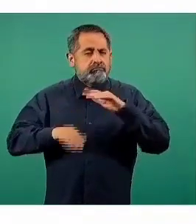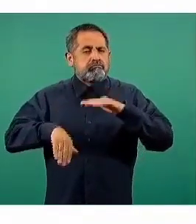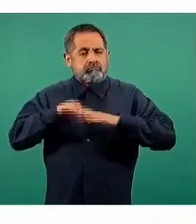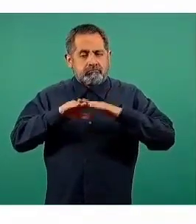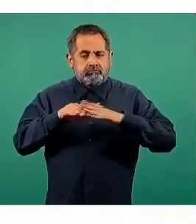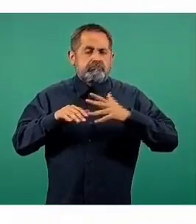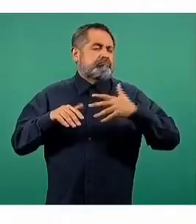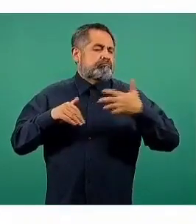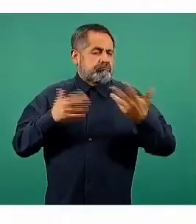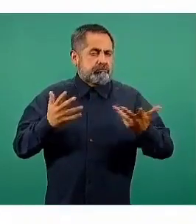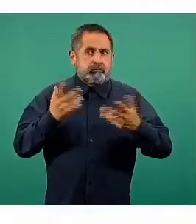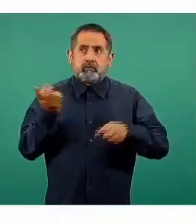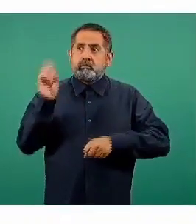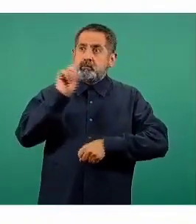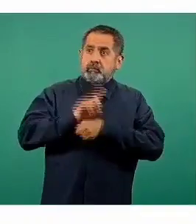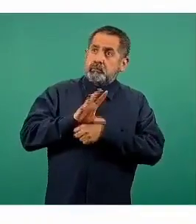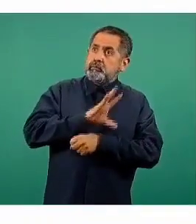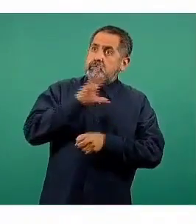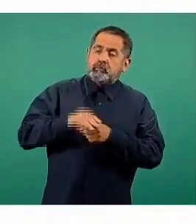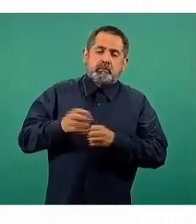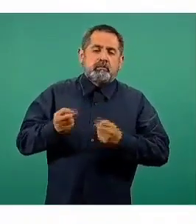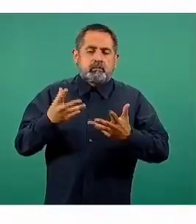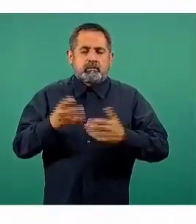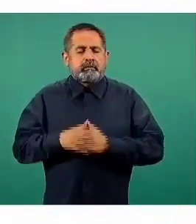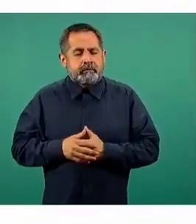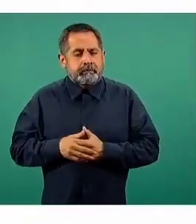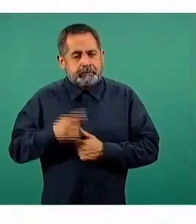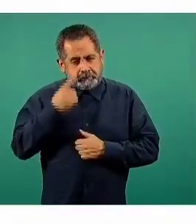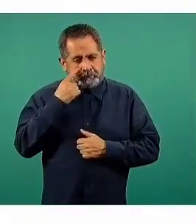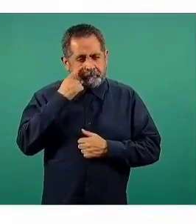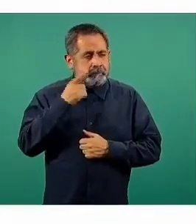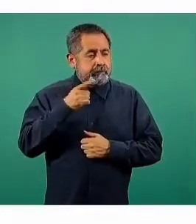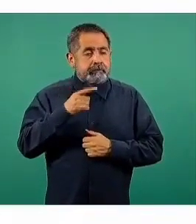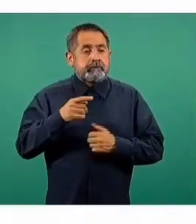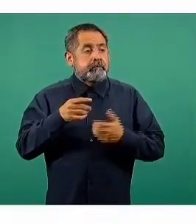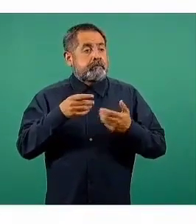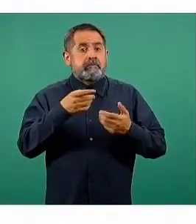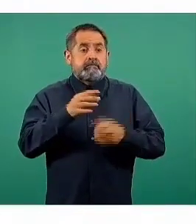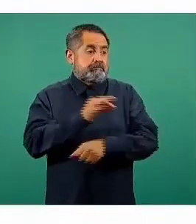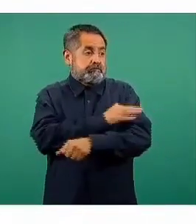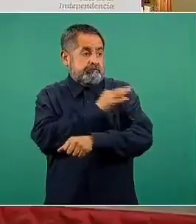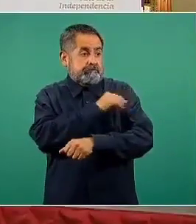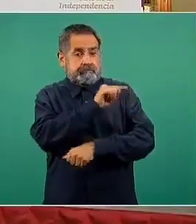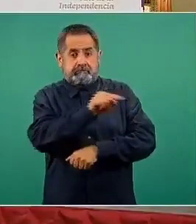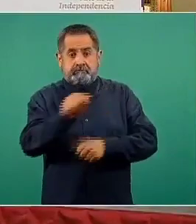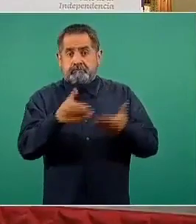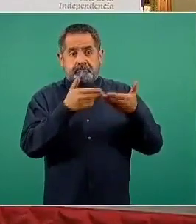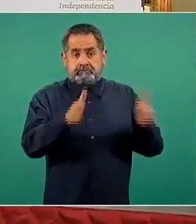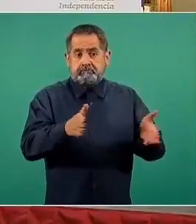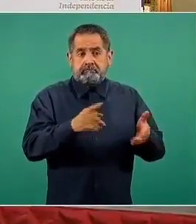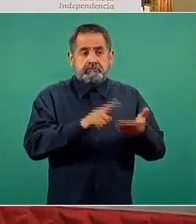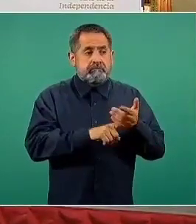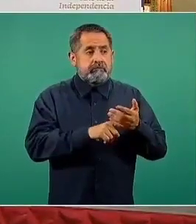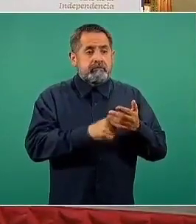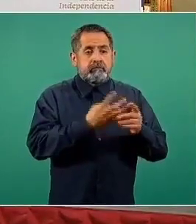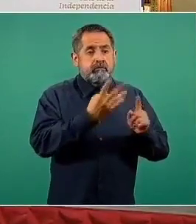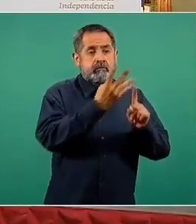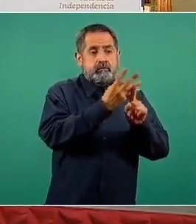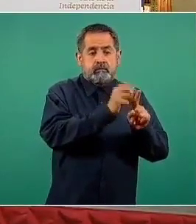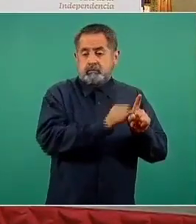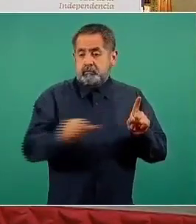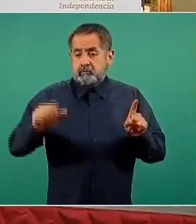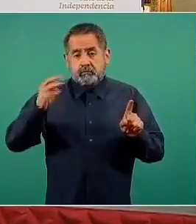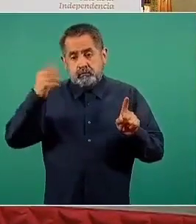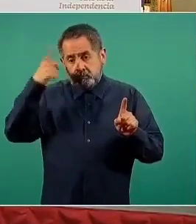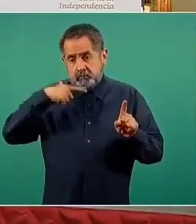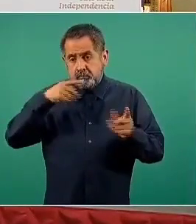logro alcanzado en el día. Como las casillas de vacunación están abiertas de las 4 de la tarde y hasta las